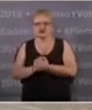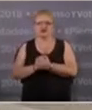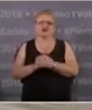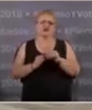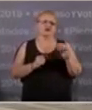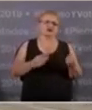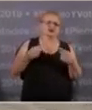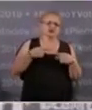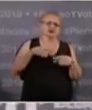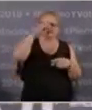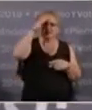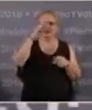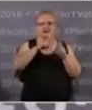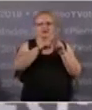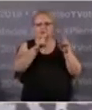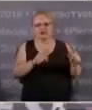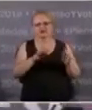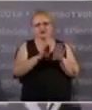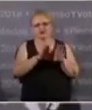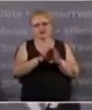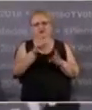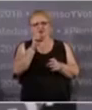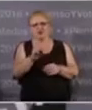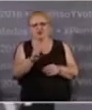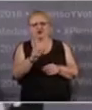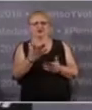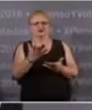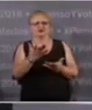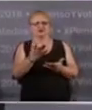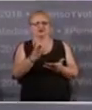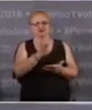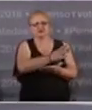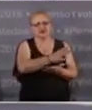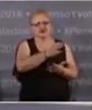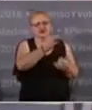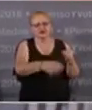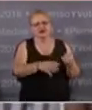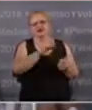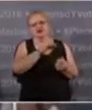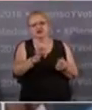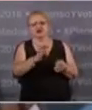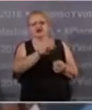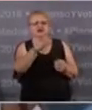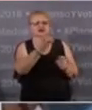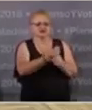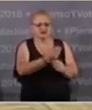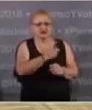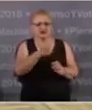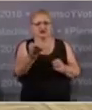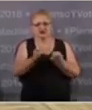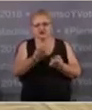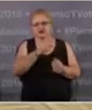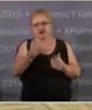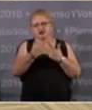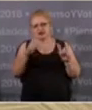quienes pensamos en la paz como una consecuencia de la restitución del ejercicio de la libertad en todas